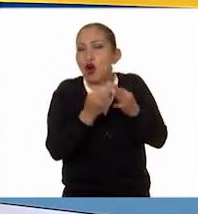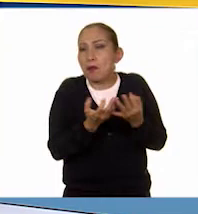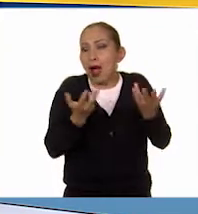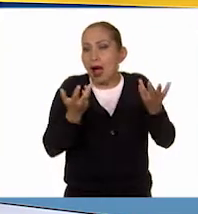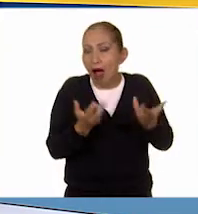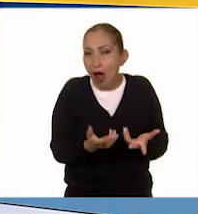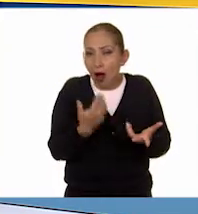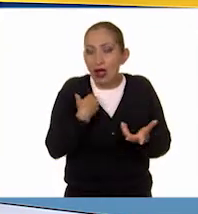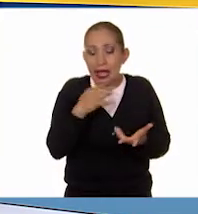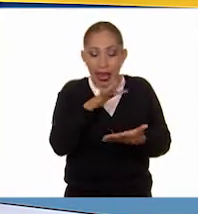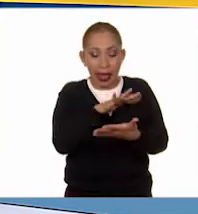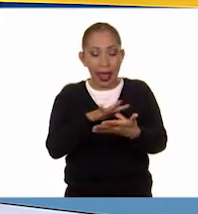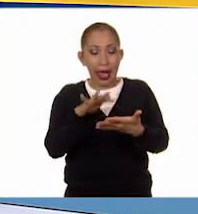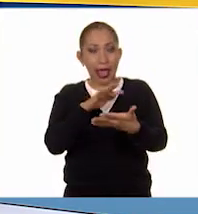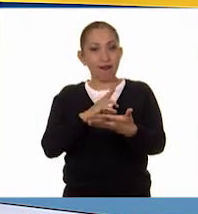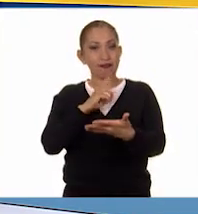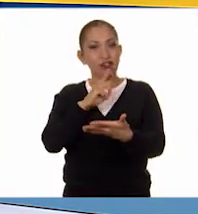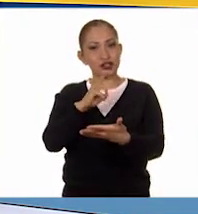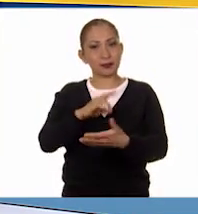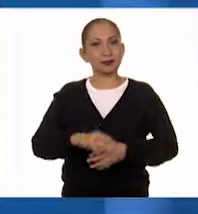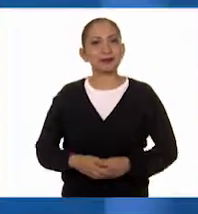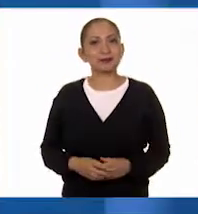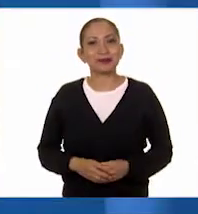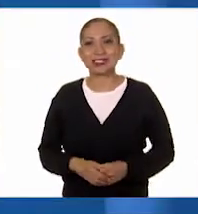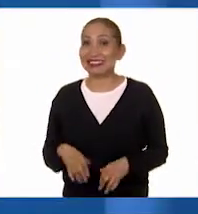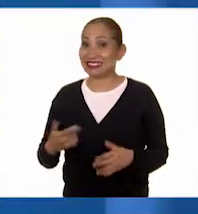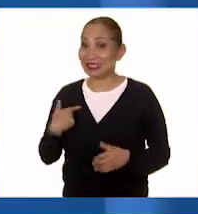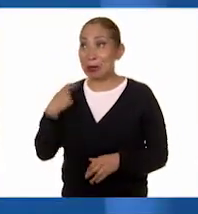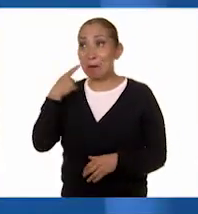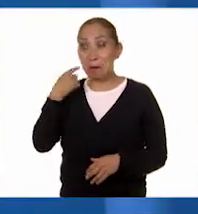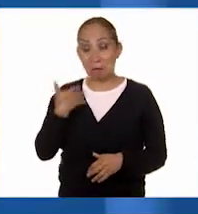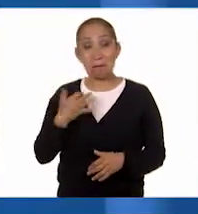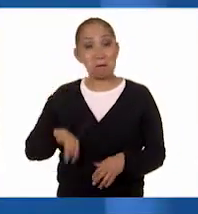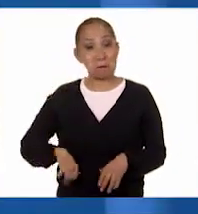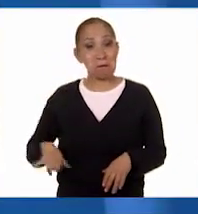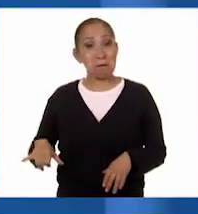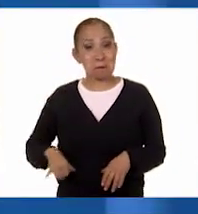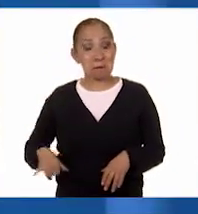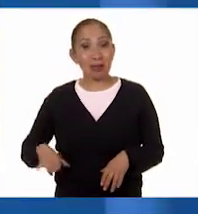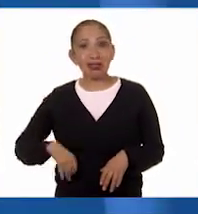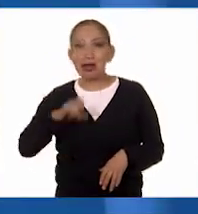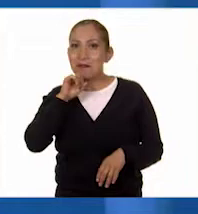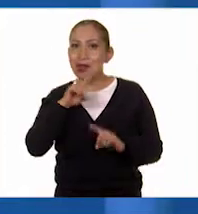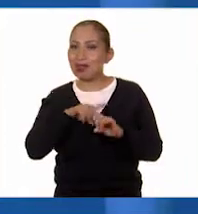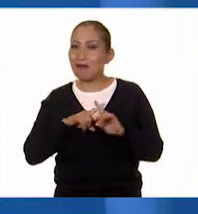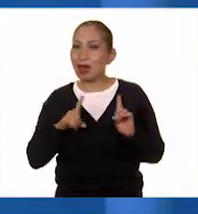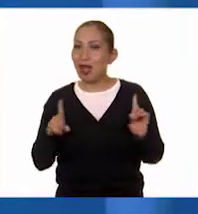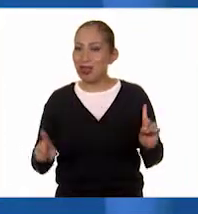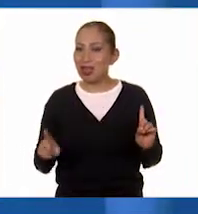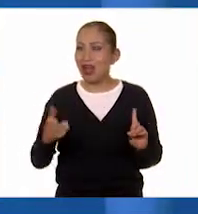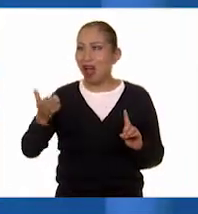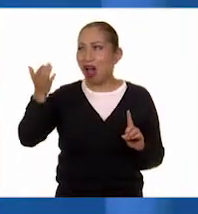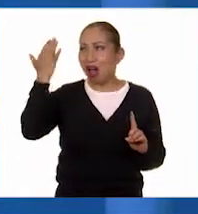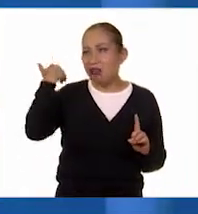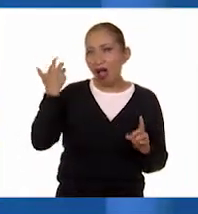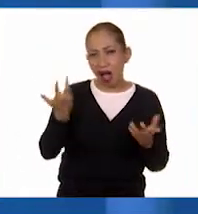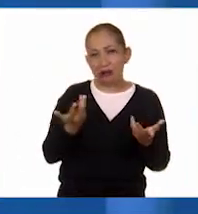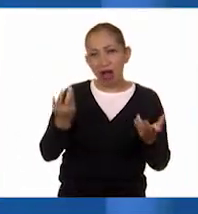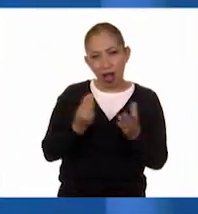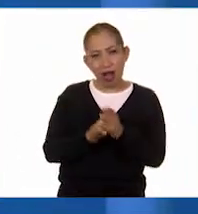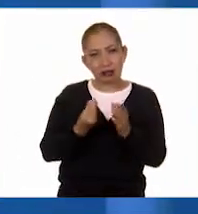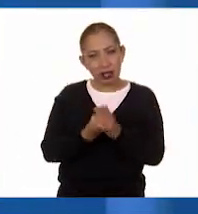cabo y leer un texto en voz alta. ¡Ay, eso suena muy atractivo! Y un poco diferente de lo que hemos hecho en